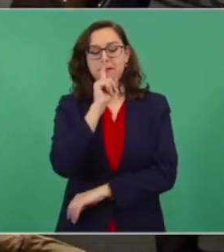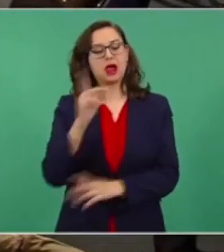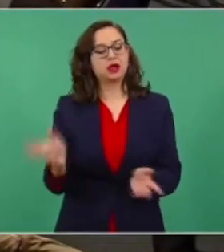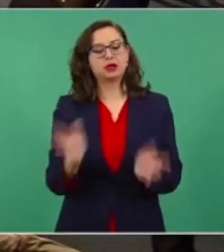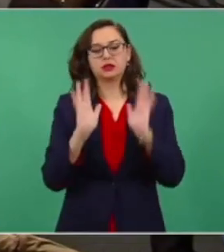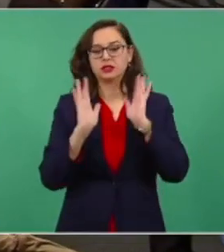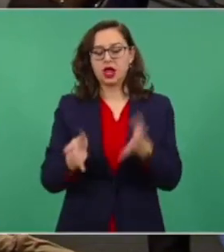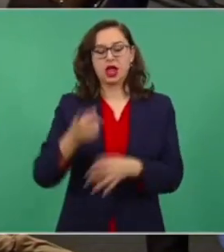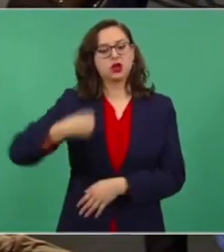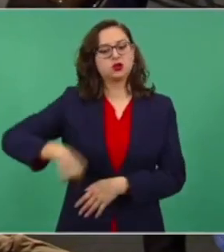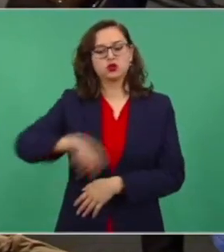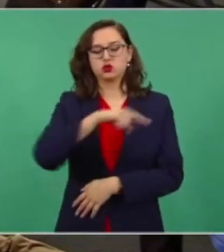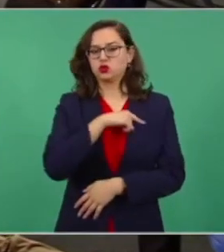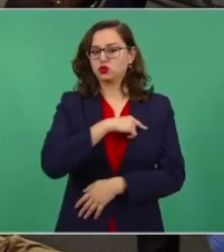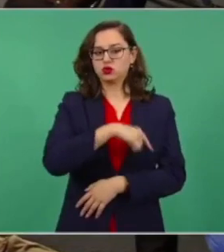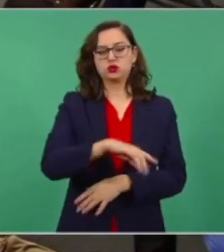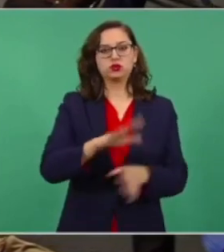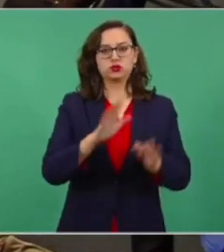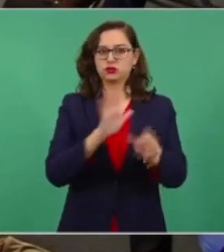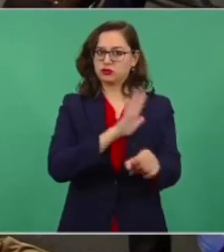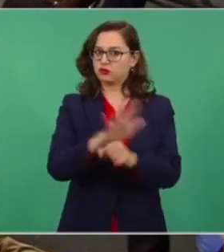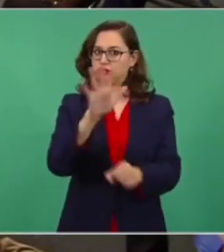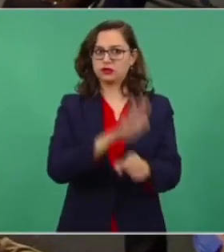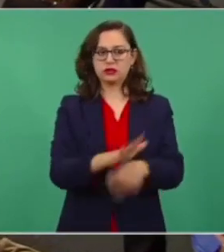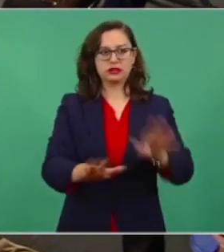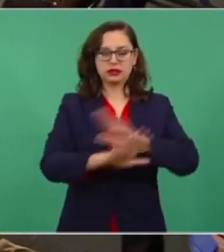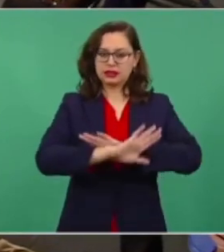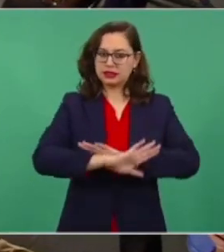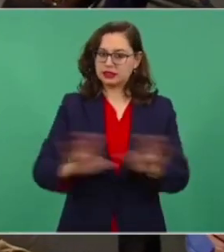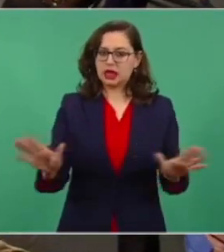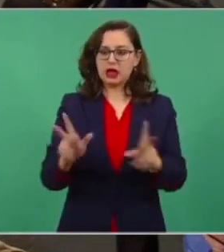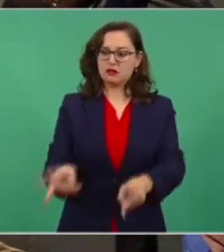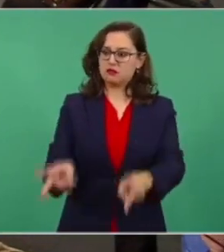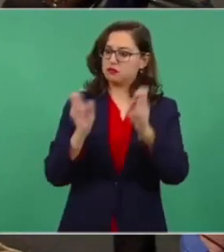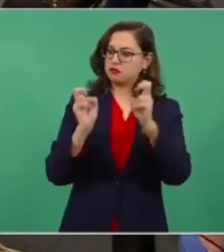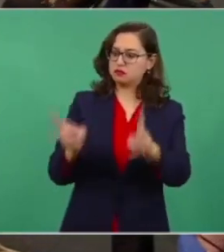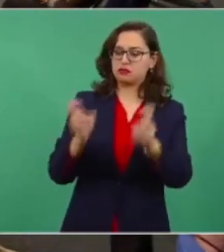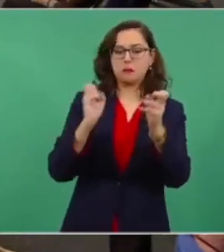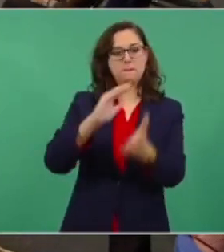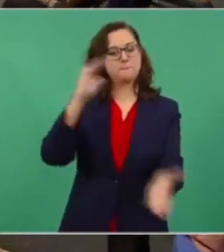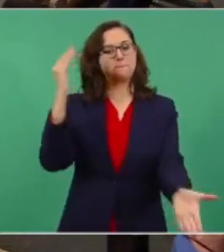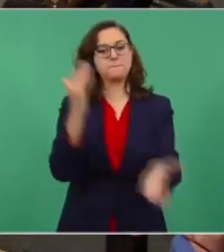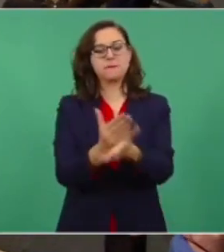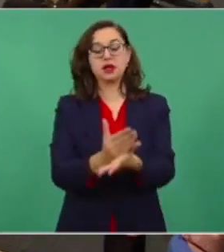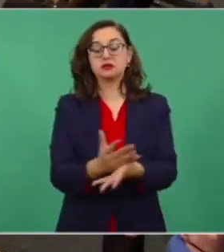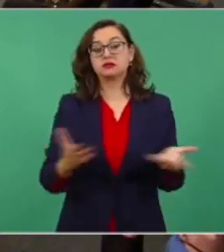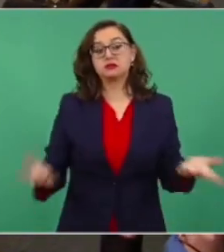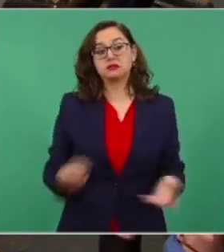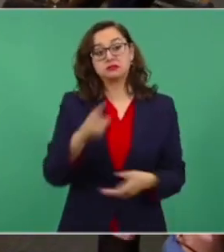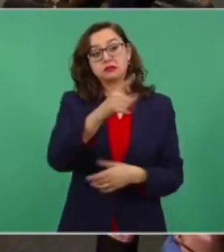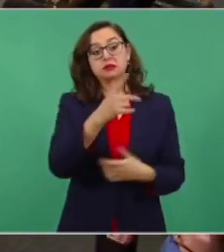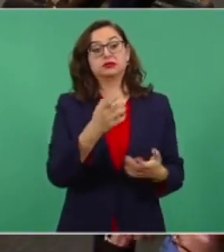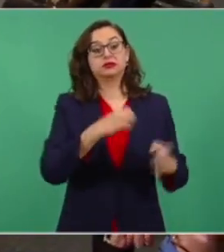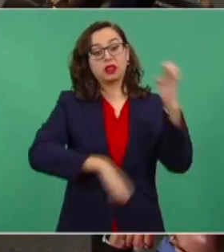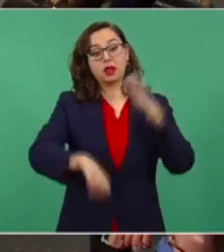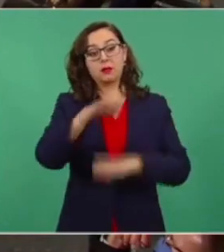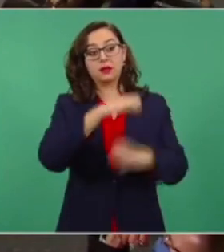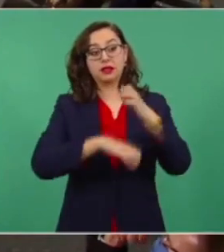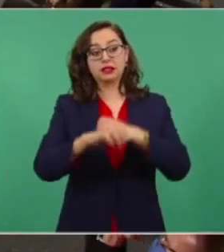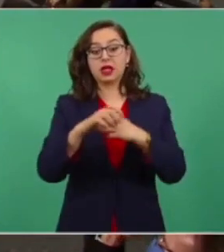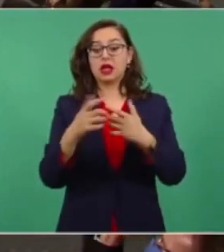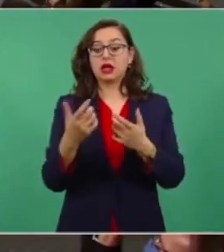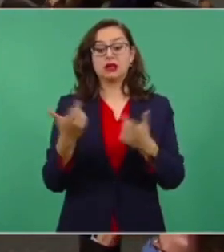robando, tan sencillo como eso. Y que dicen que se va a ir la inversión, no se